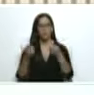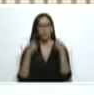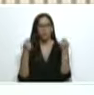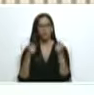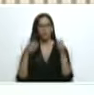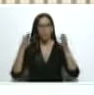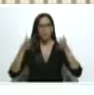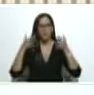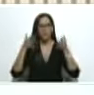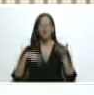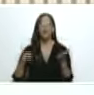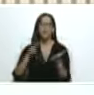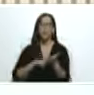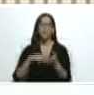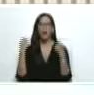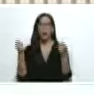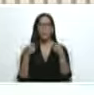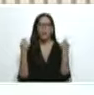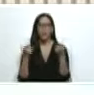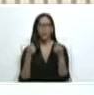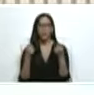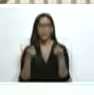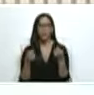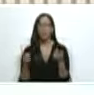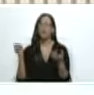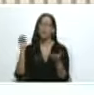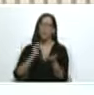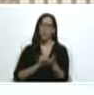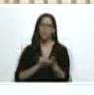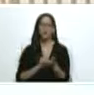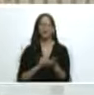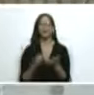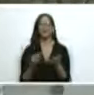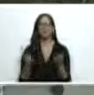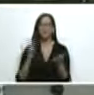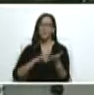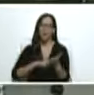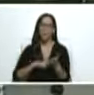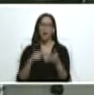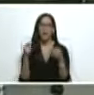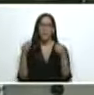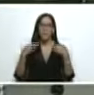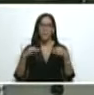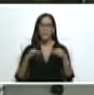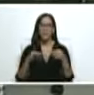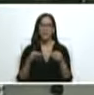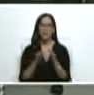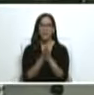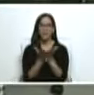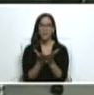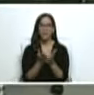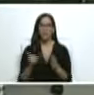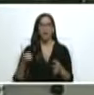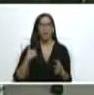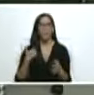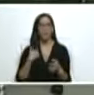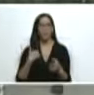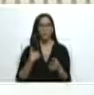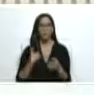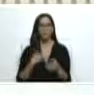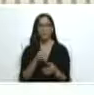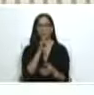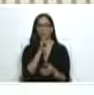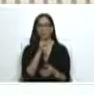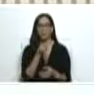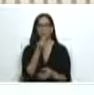lo recomiendo. Volvamos al periódico, volvamos al papel, volvamos al libro. Aprovecho, mira, qué noticia tan